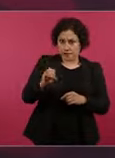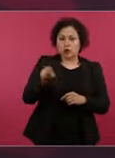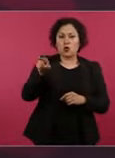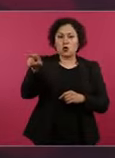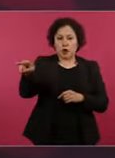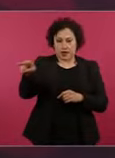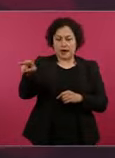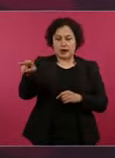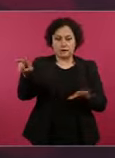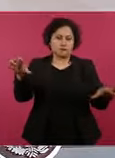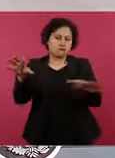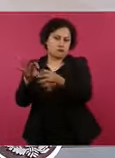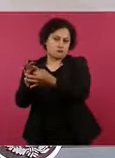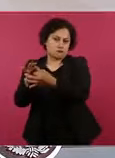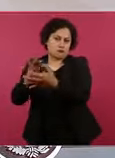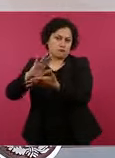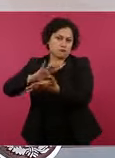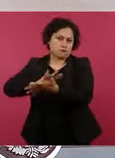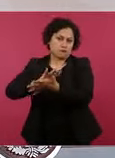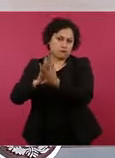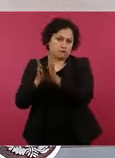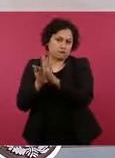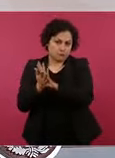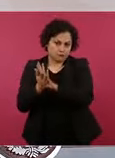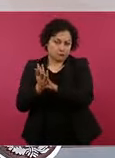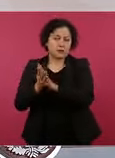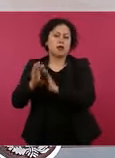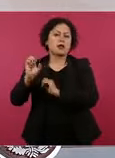y está vinculado con Calderón,